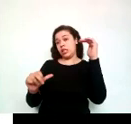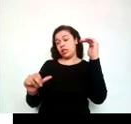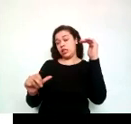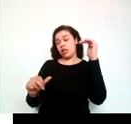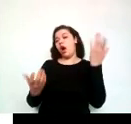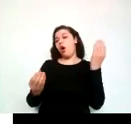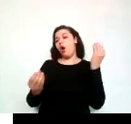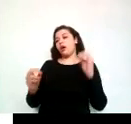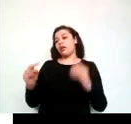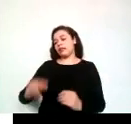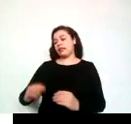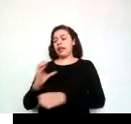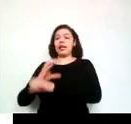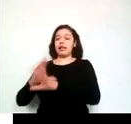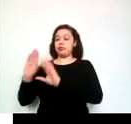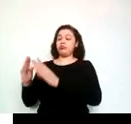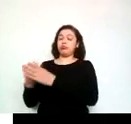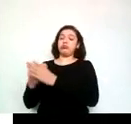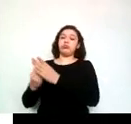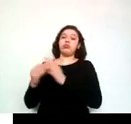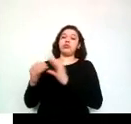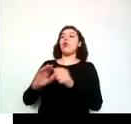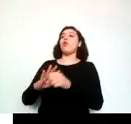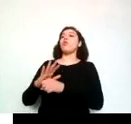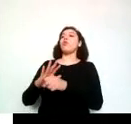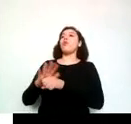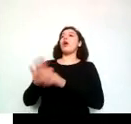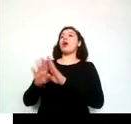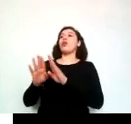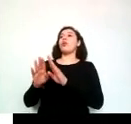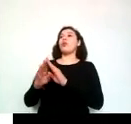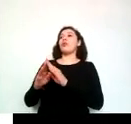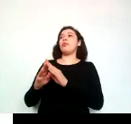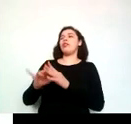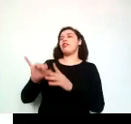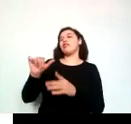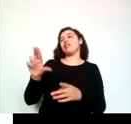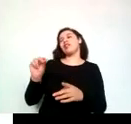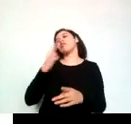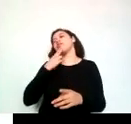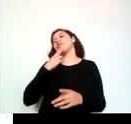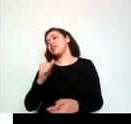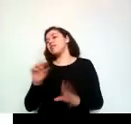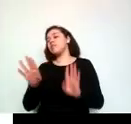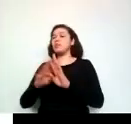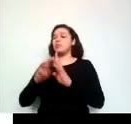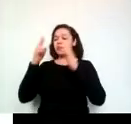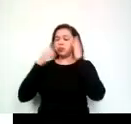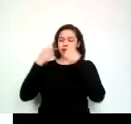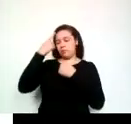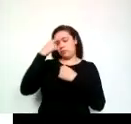capacitación y acompañamiento, y qué tipo de filtros debería estar incluyendo dentro de mi proceso de contratación,